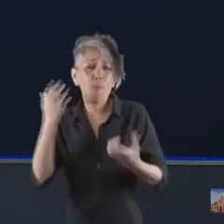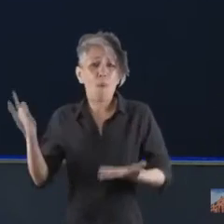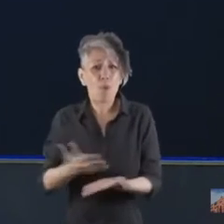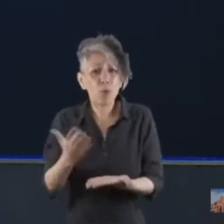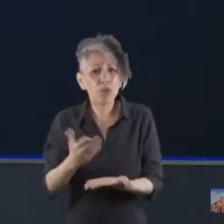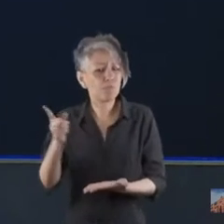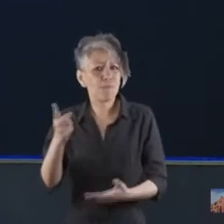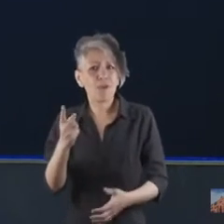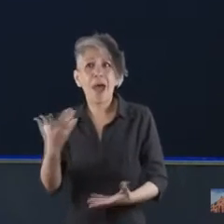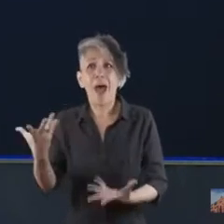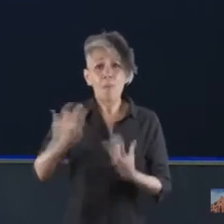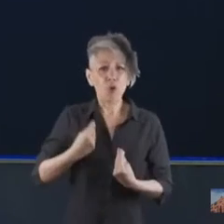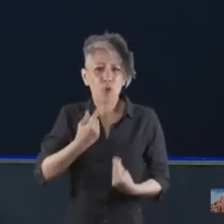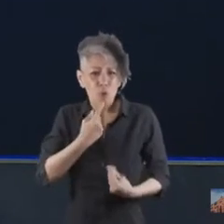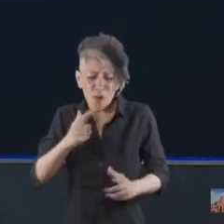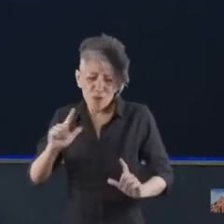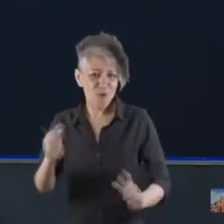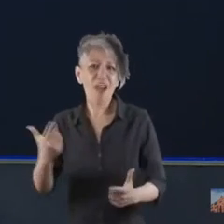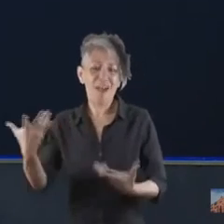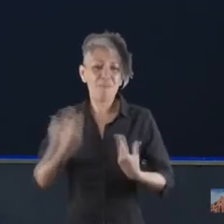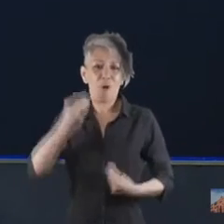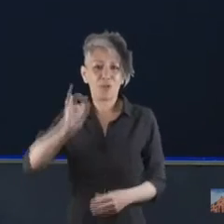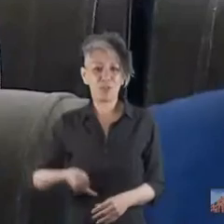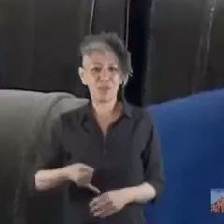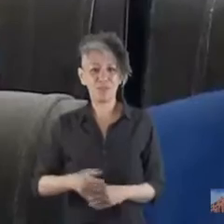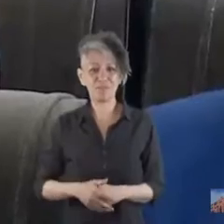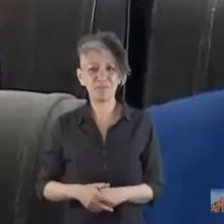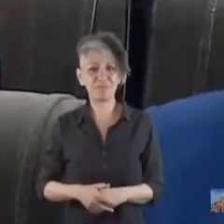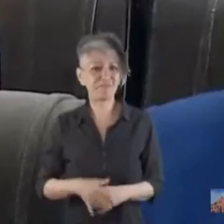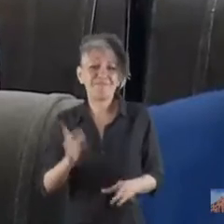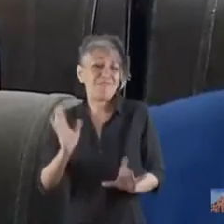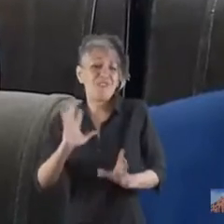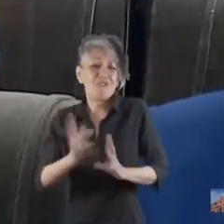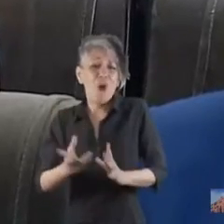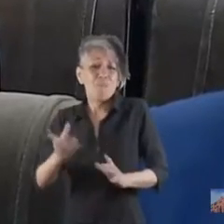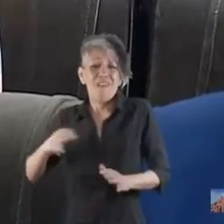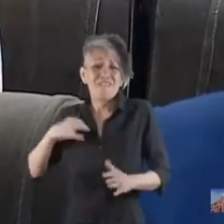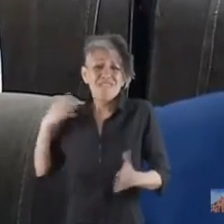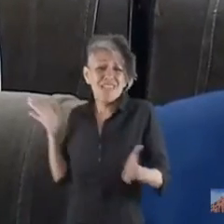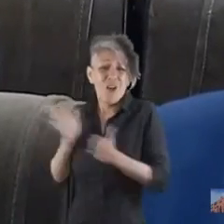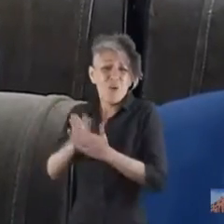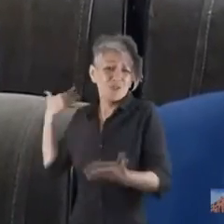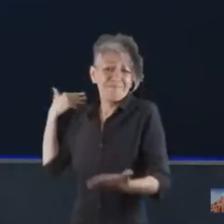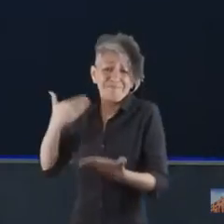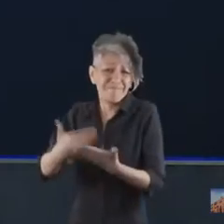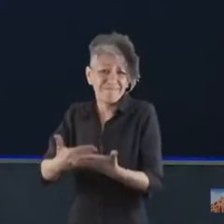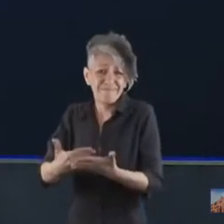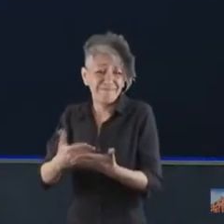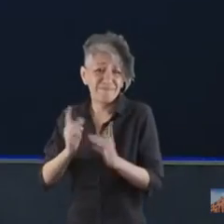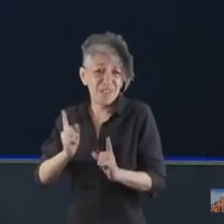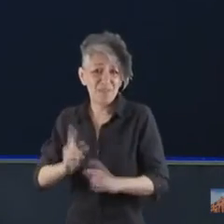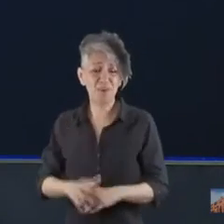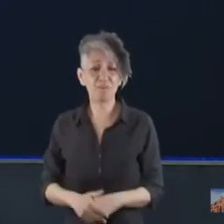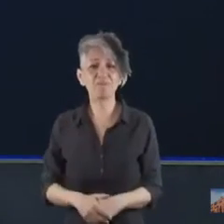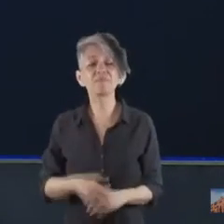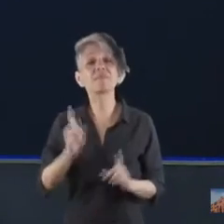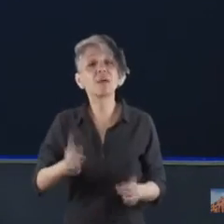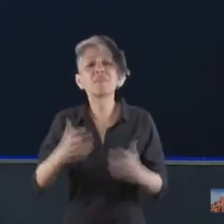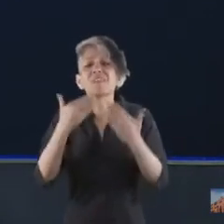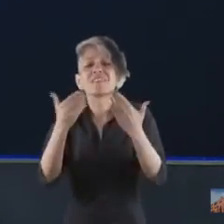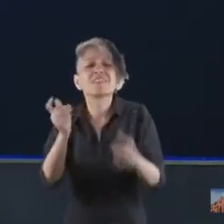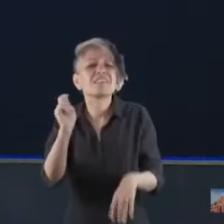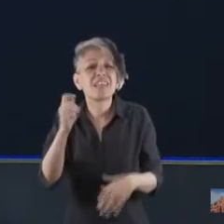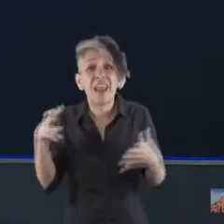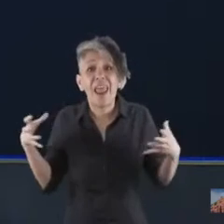apoyarme como toda nuestra vida juntos y un agradecimiento a todos los integrantes del equipo